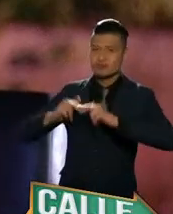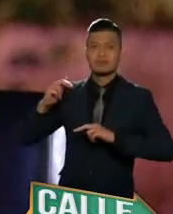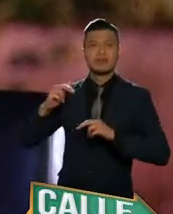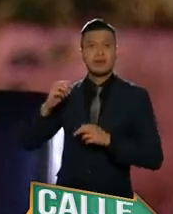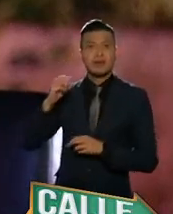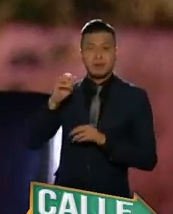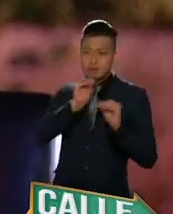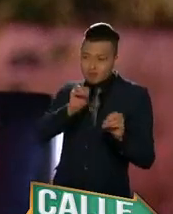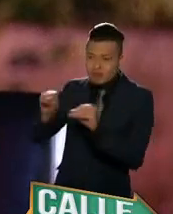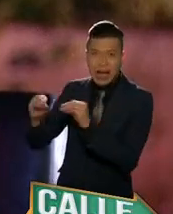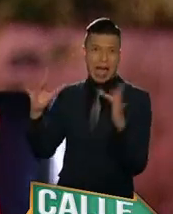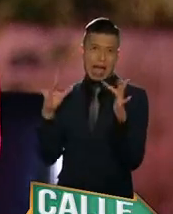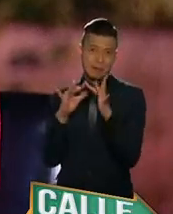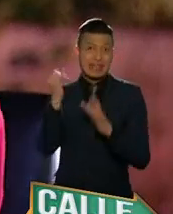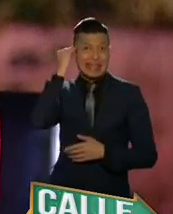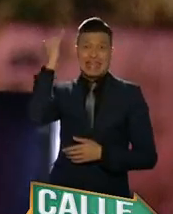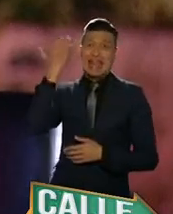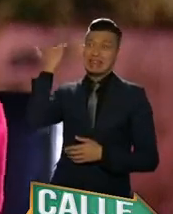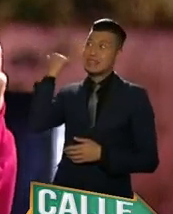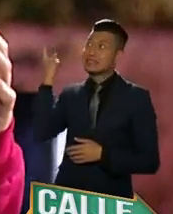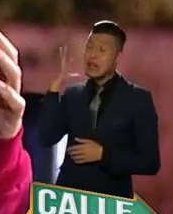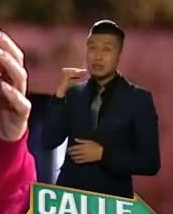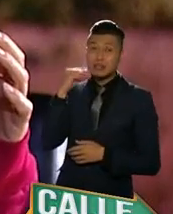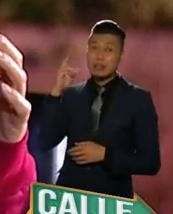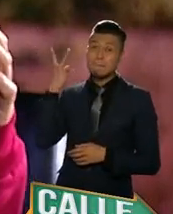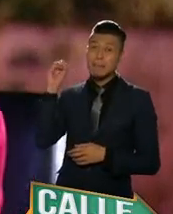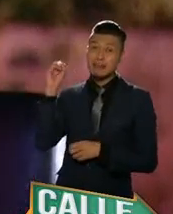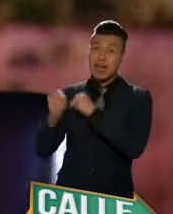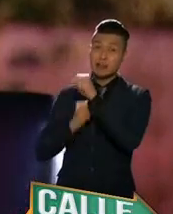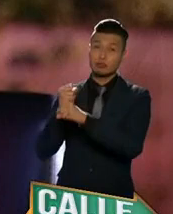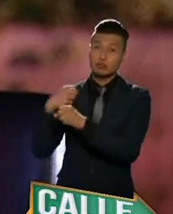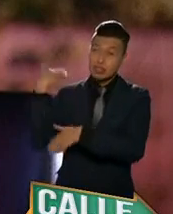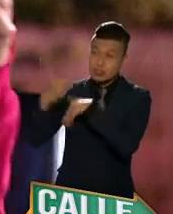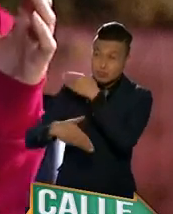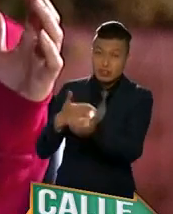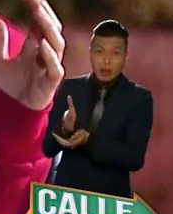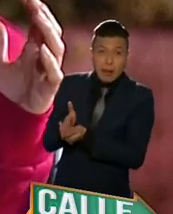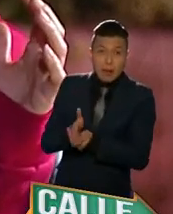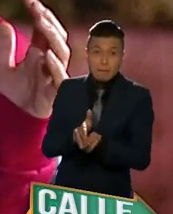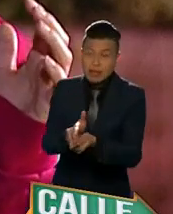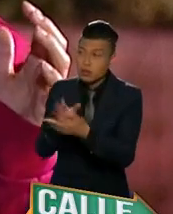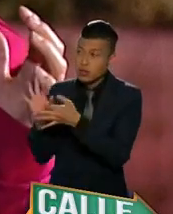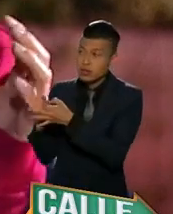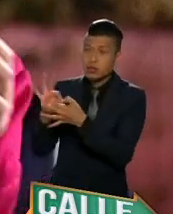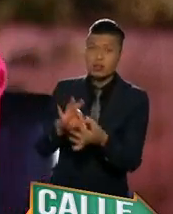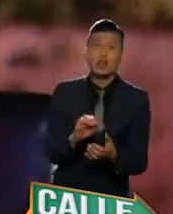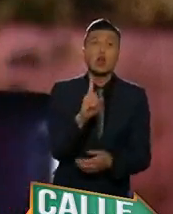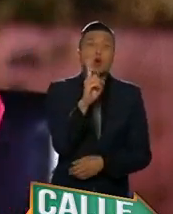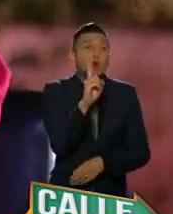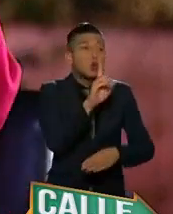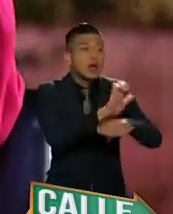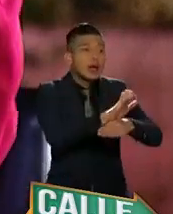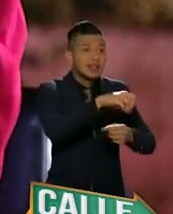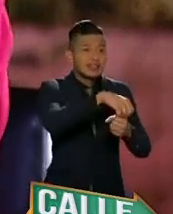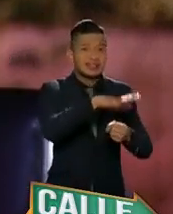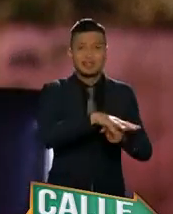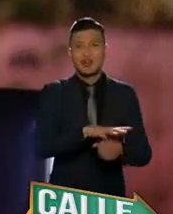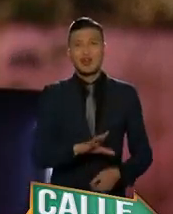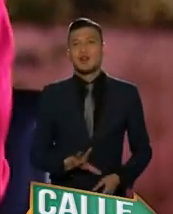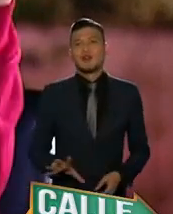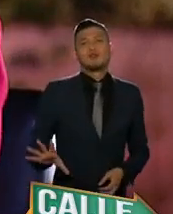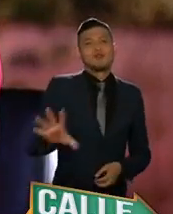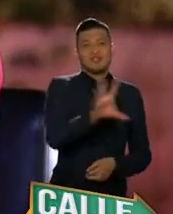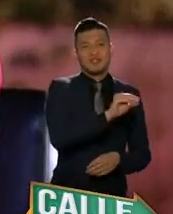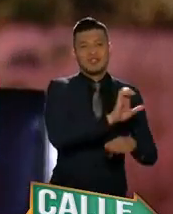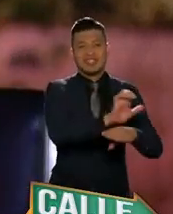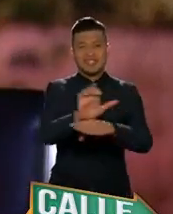años después, fue traer esa experiencia y esa metodología, pero ya no solo una entidad del distrito, sino todas, okay.